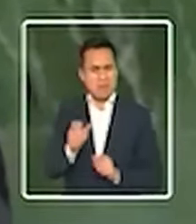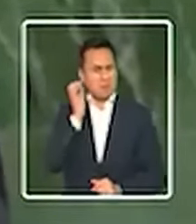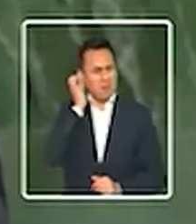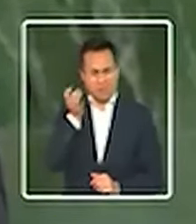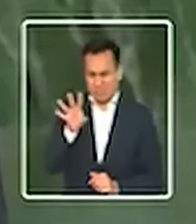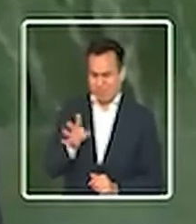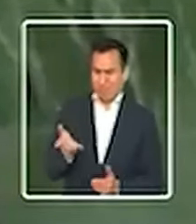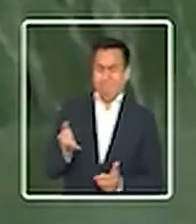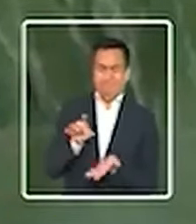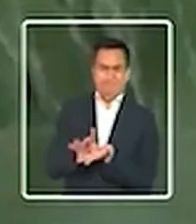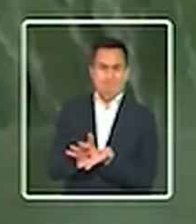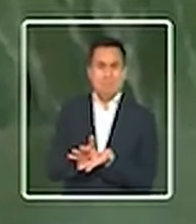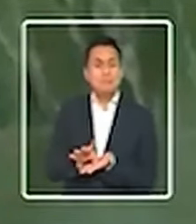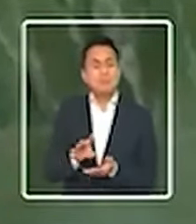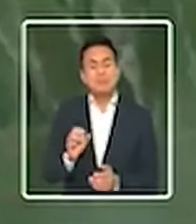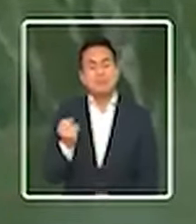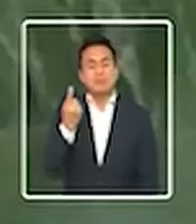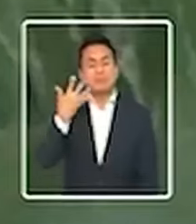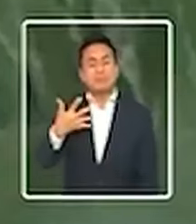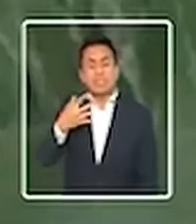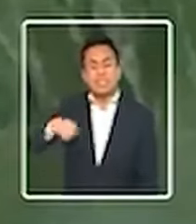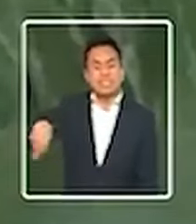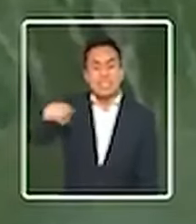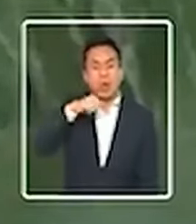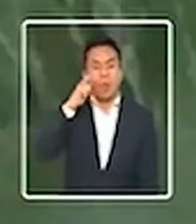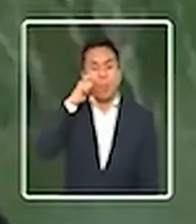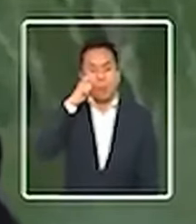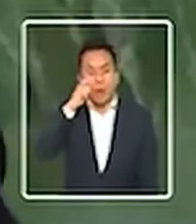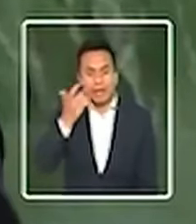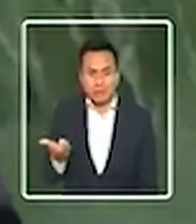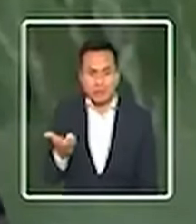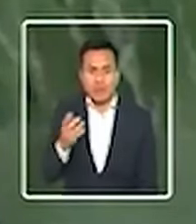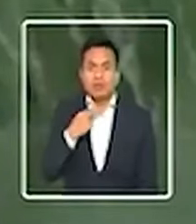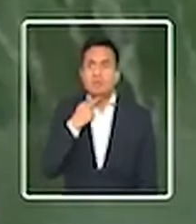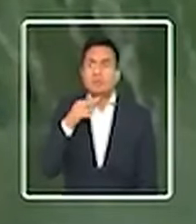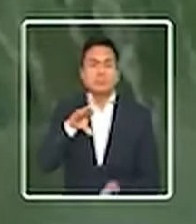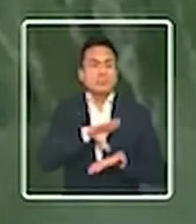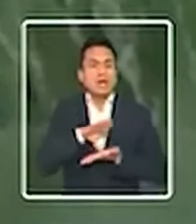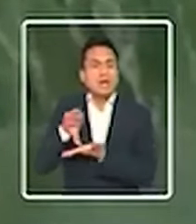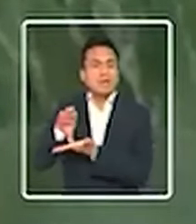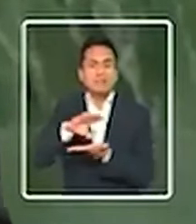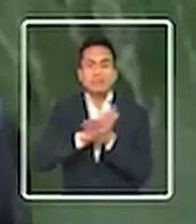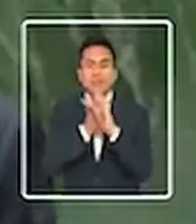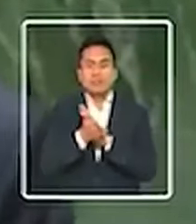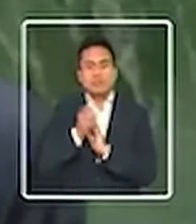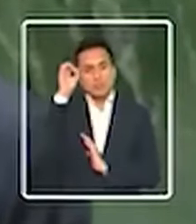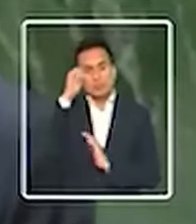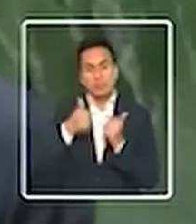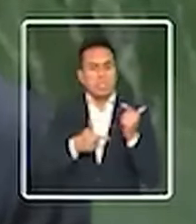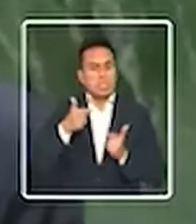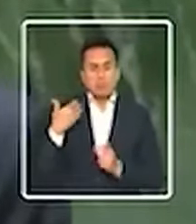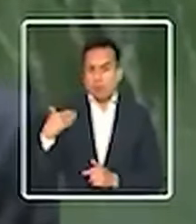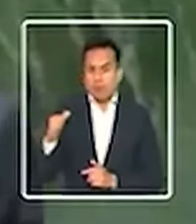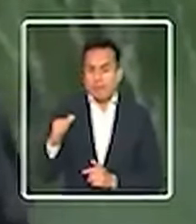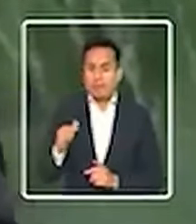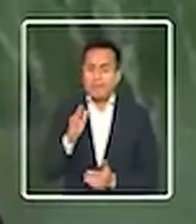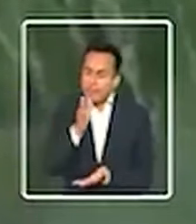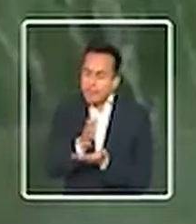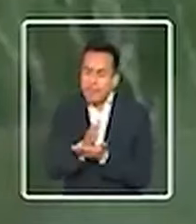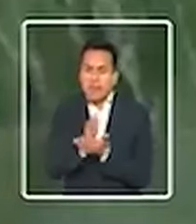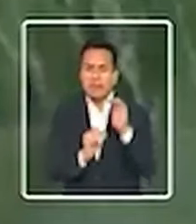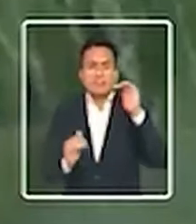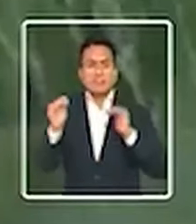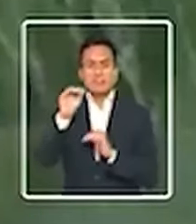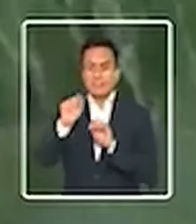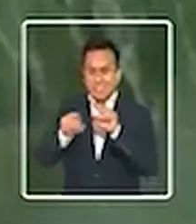que todo, seres humanos. Y la voz de todas las naciones, sin importar su posición política, debe alzarse